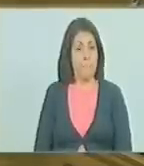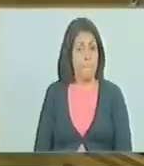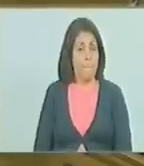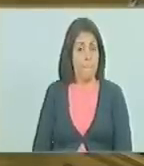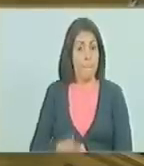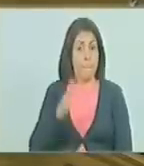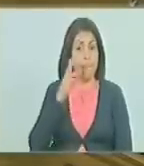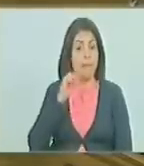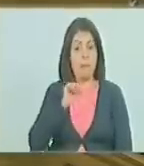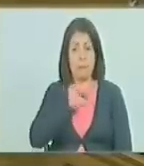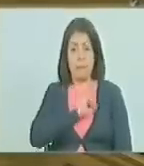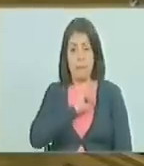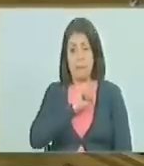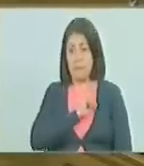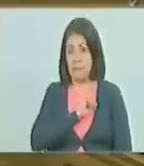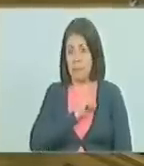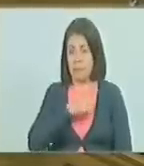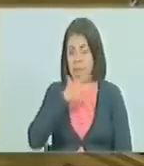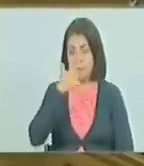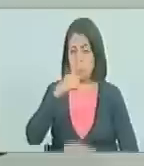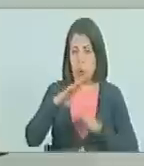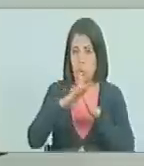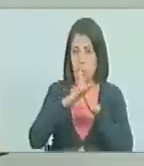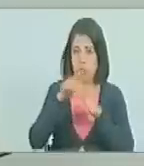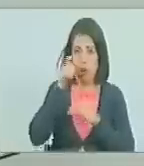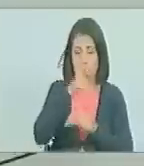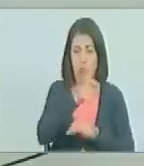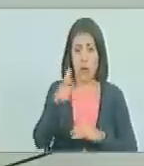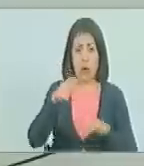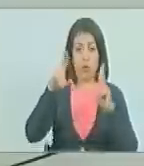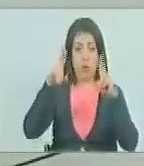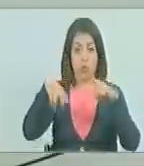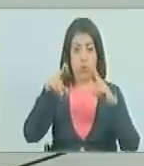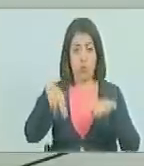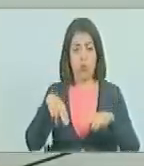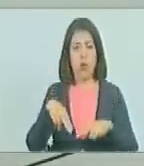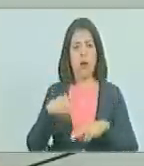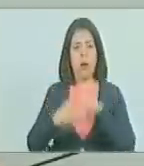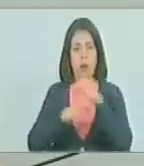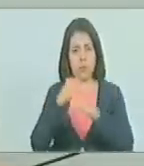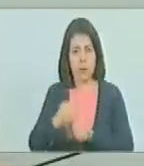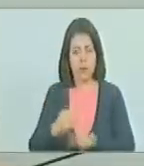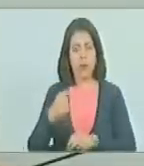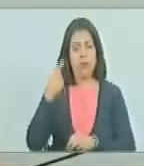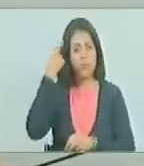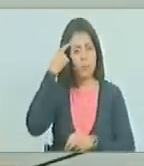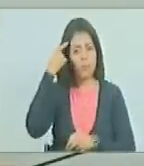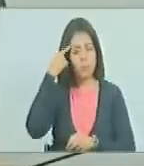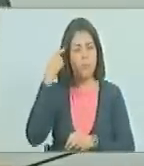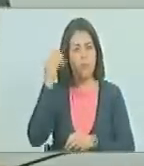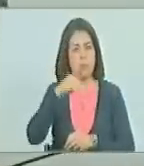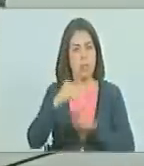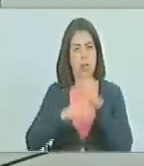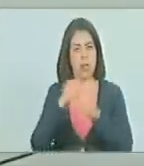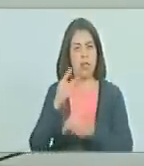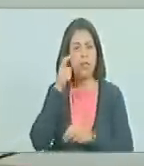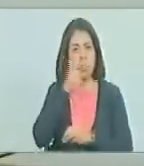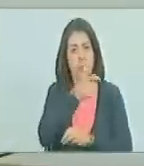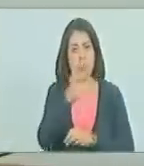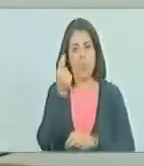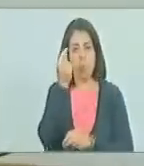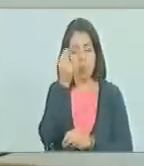Cobarde, una acción cobarde en contra de todo un pueblo que jamás ha agredido militarmente ni de otra forma a ningún pueblo del